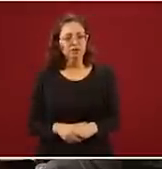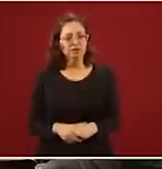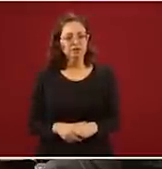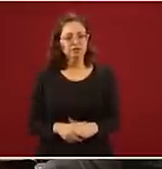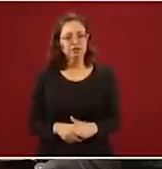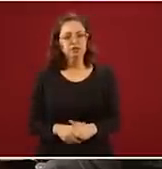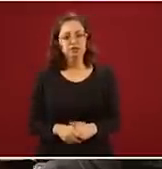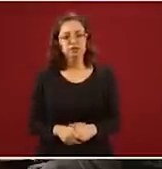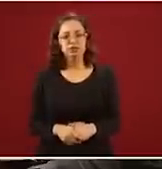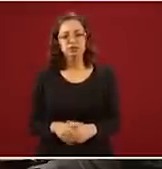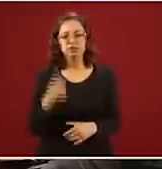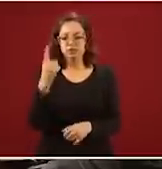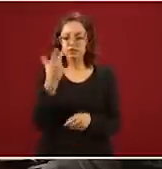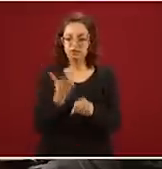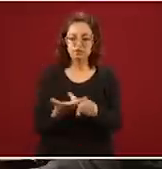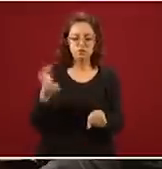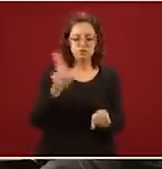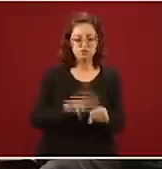que saben más,